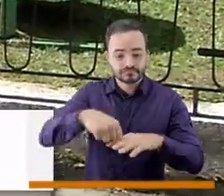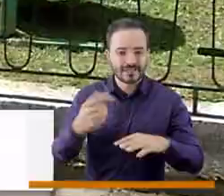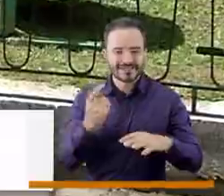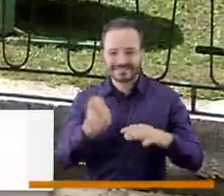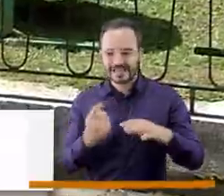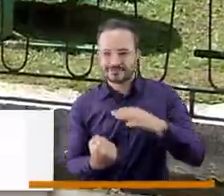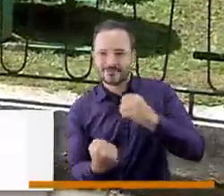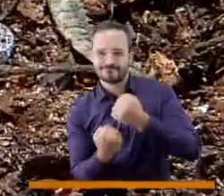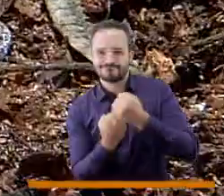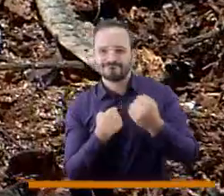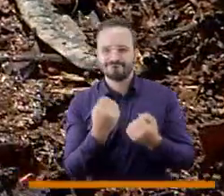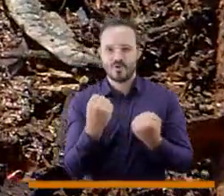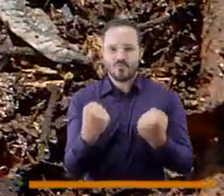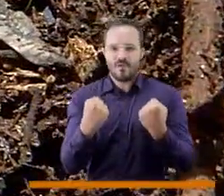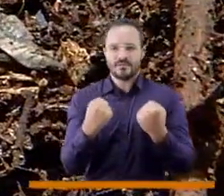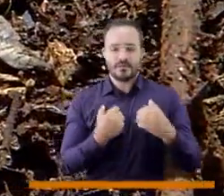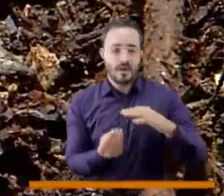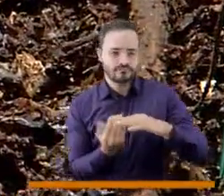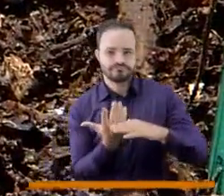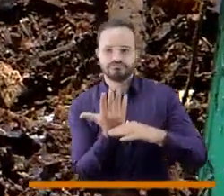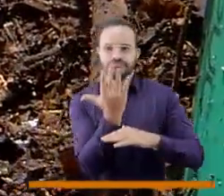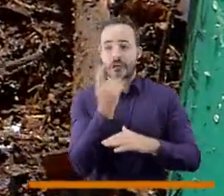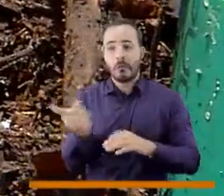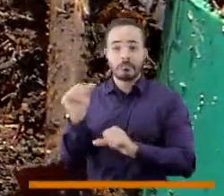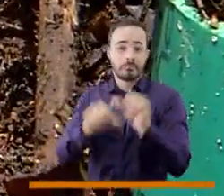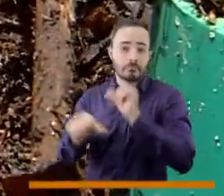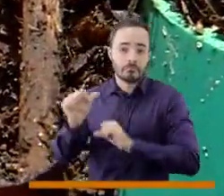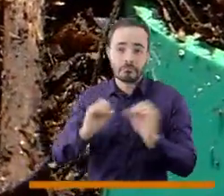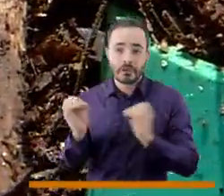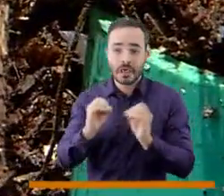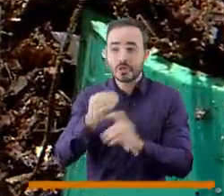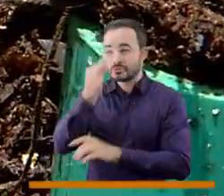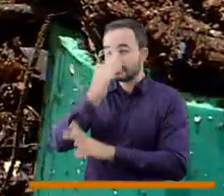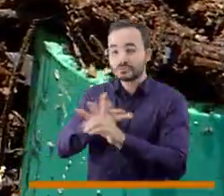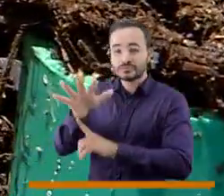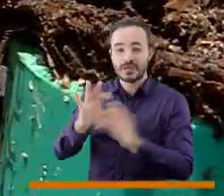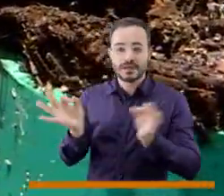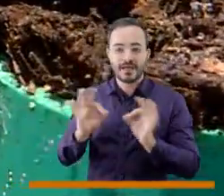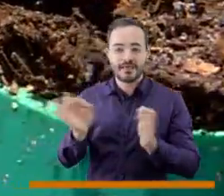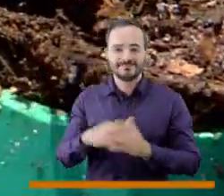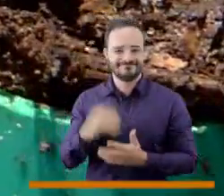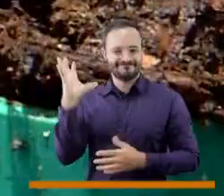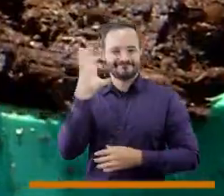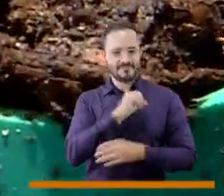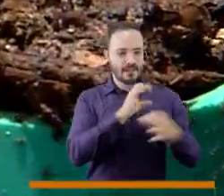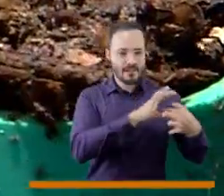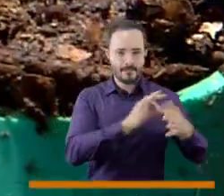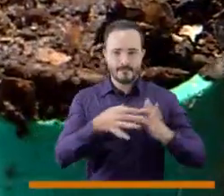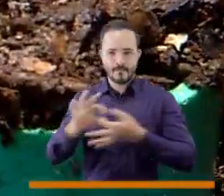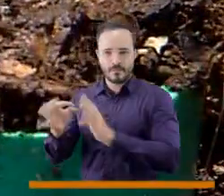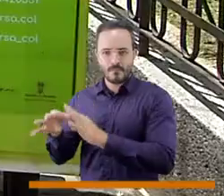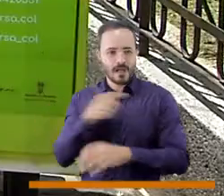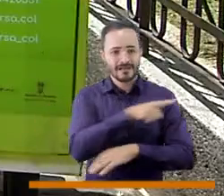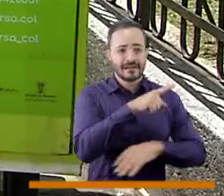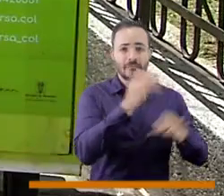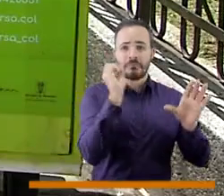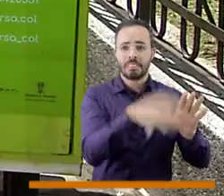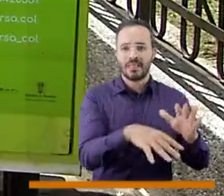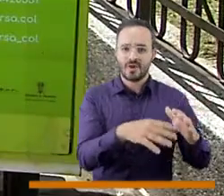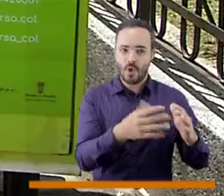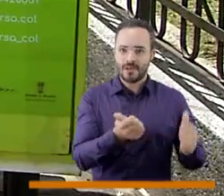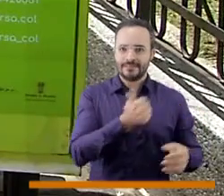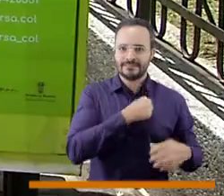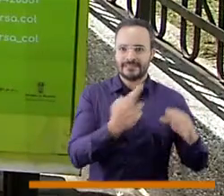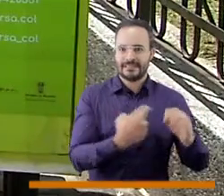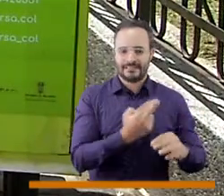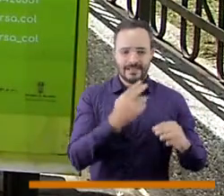de contaminantes, libre de cualquier químico, y lo que hacemos con esto es recuperar estos sitios. Entonces transformamos las zonas donde